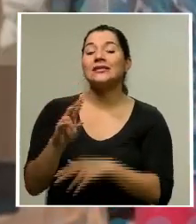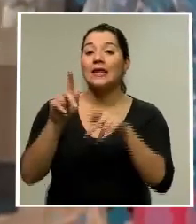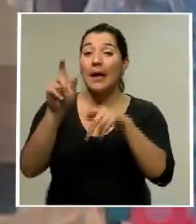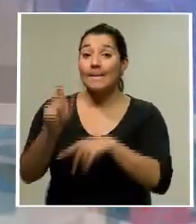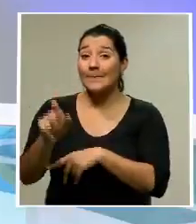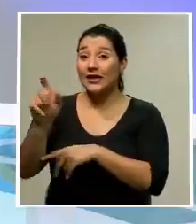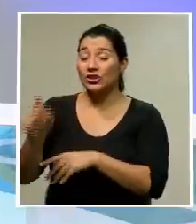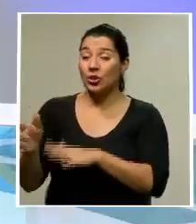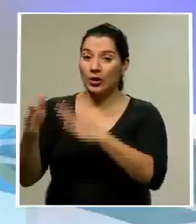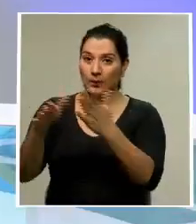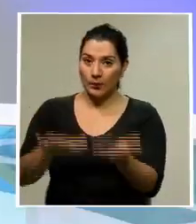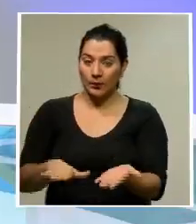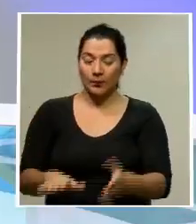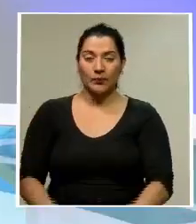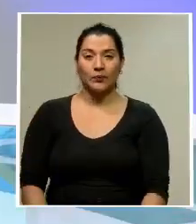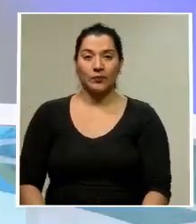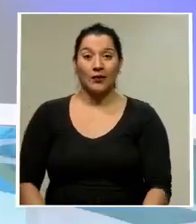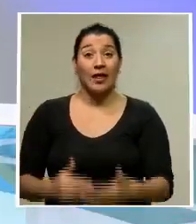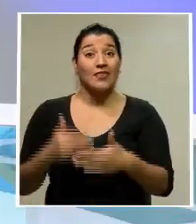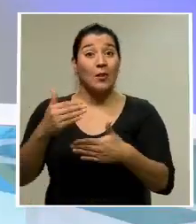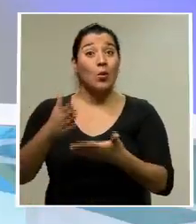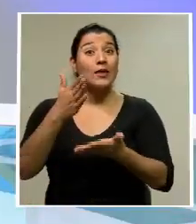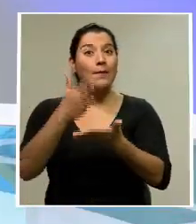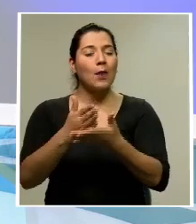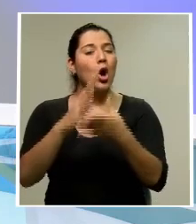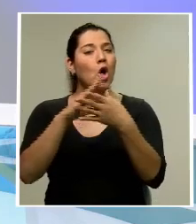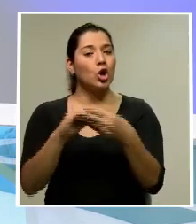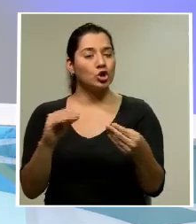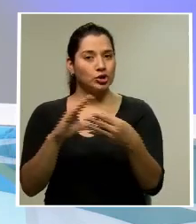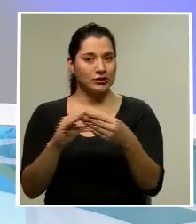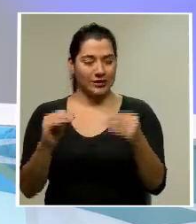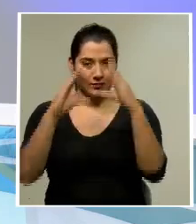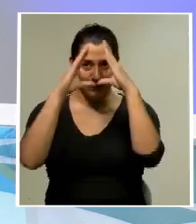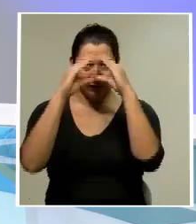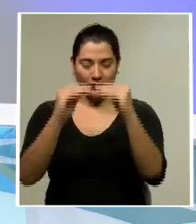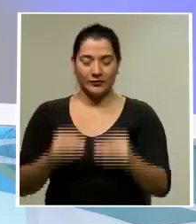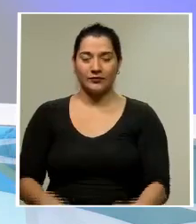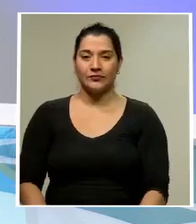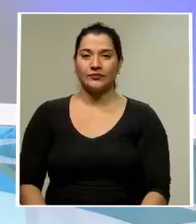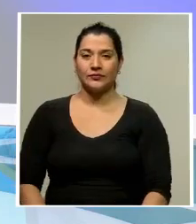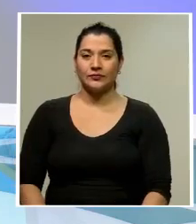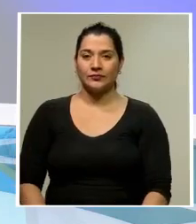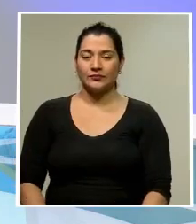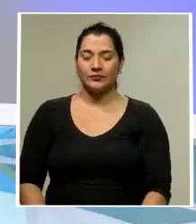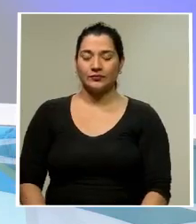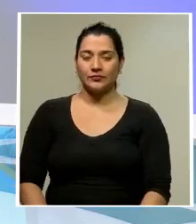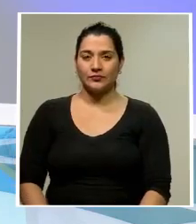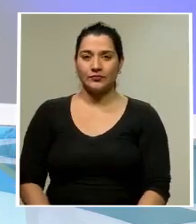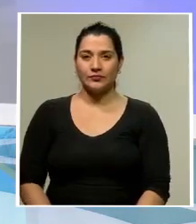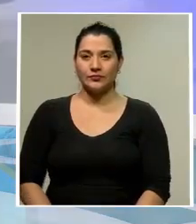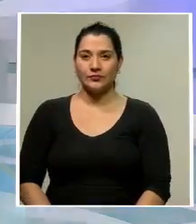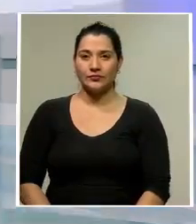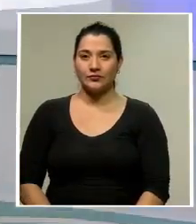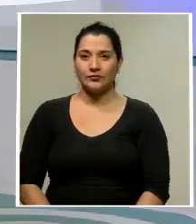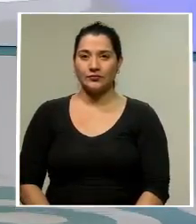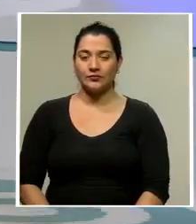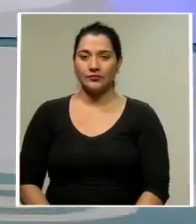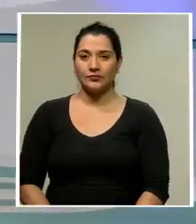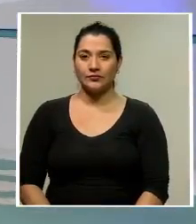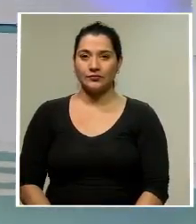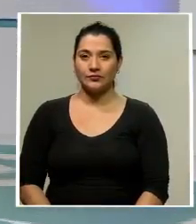117 personas fallecidas. Al volver de la pausa, los detalles de toda la información internacional.